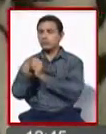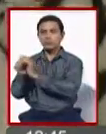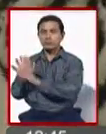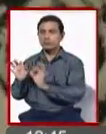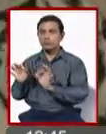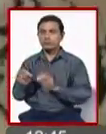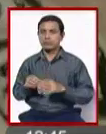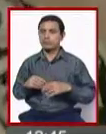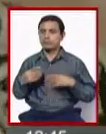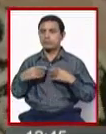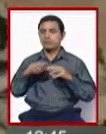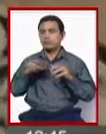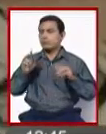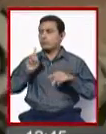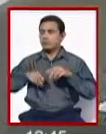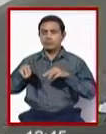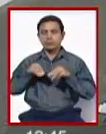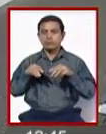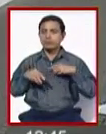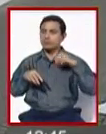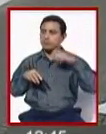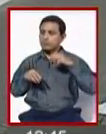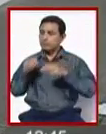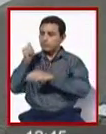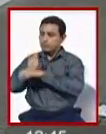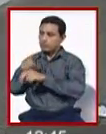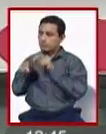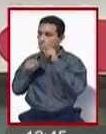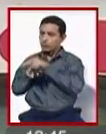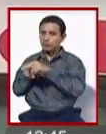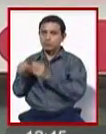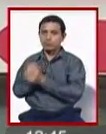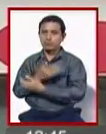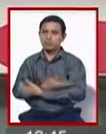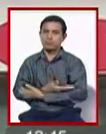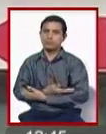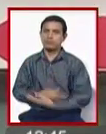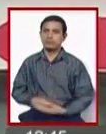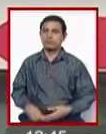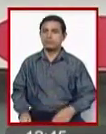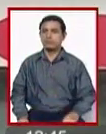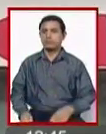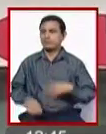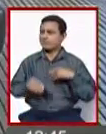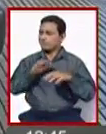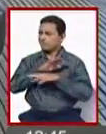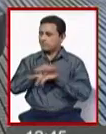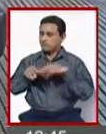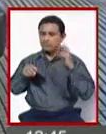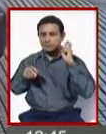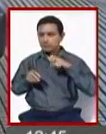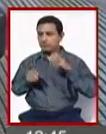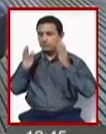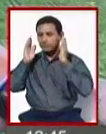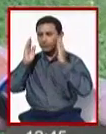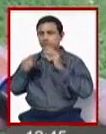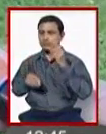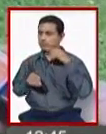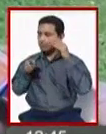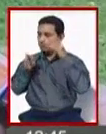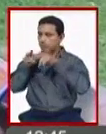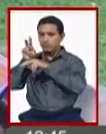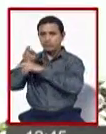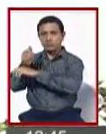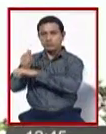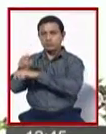hijo. No puedo ir a movilizarme porque tengo que estar pendiente ahí. Los doctores preguntan si se hace caquita, si orina, cuántas veces orina. Tengo que